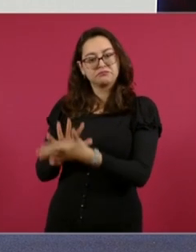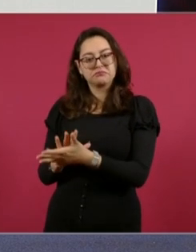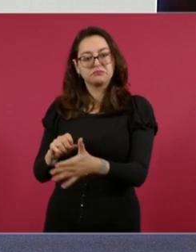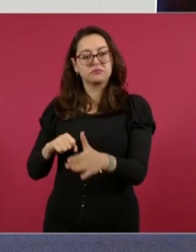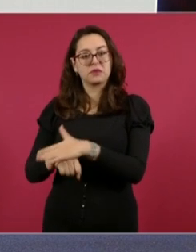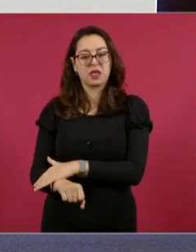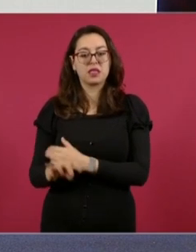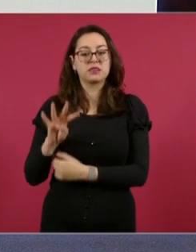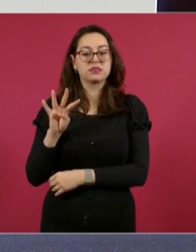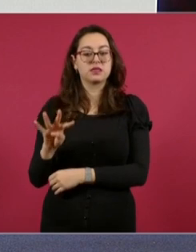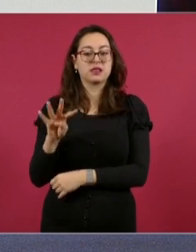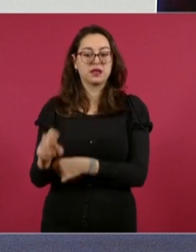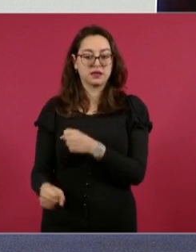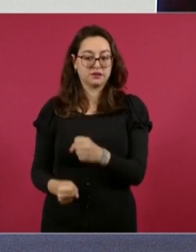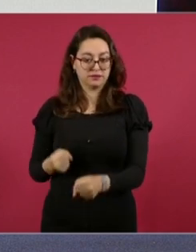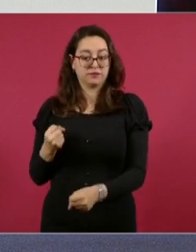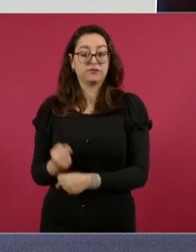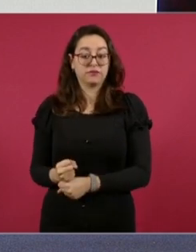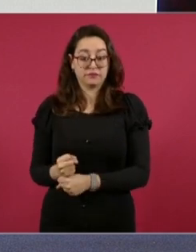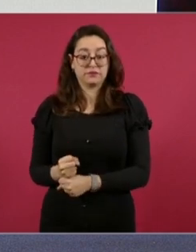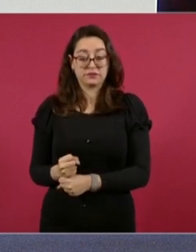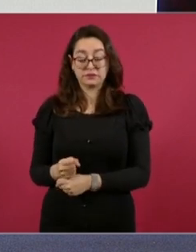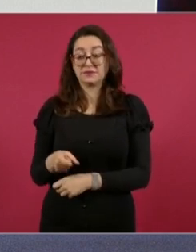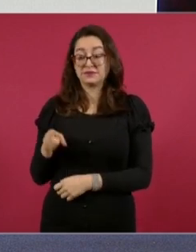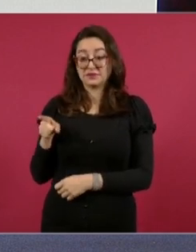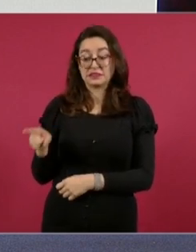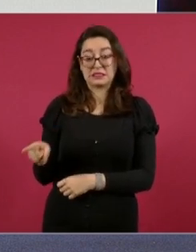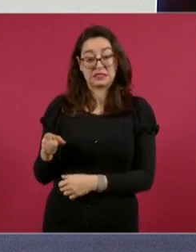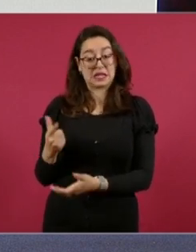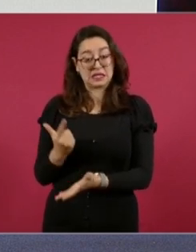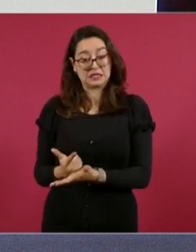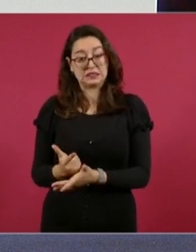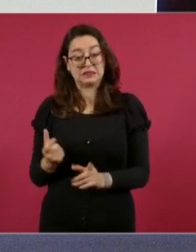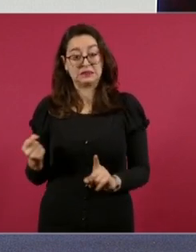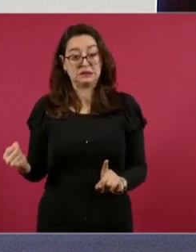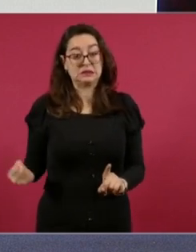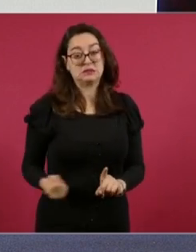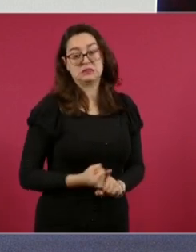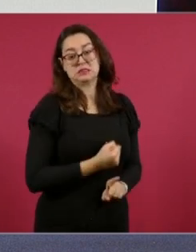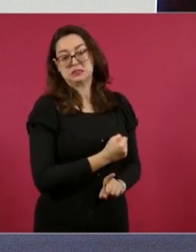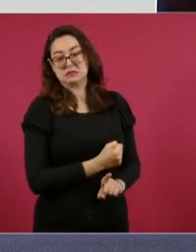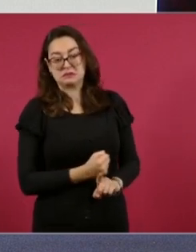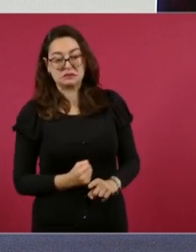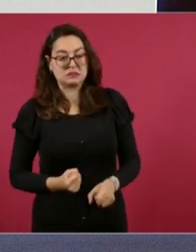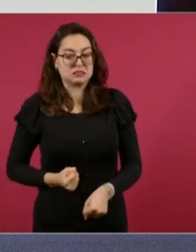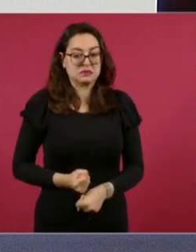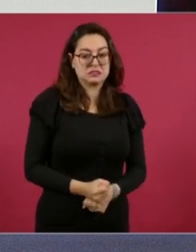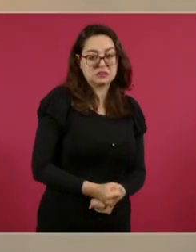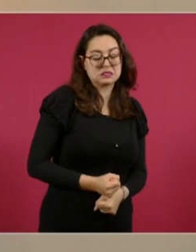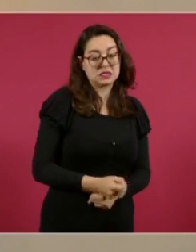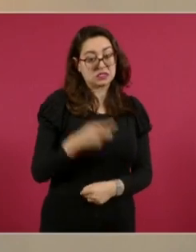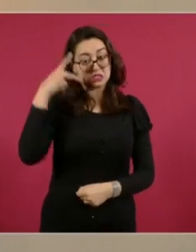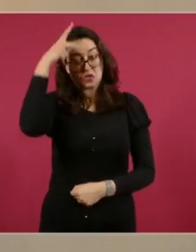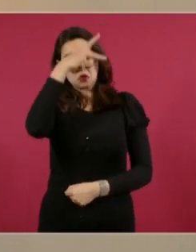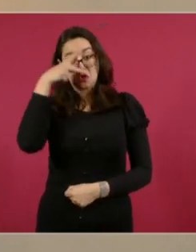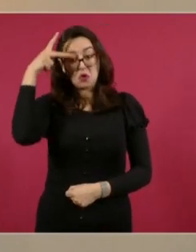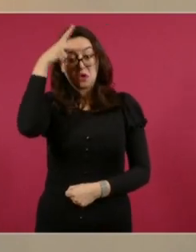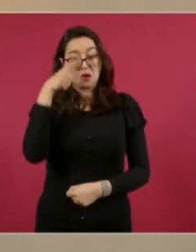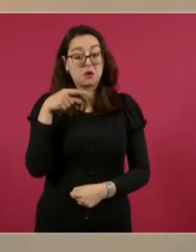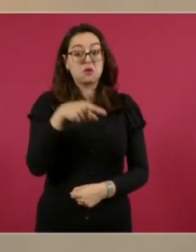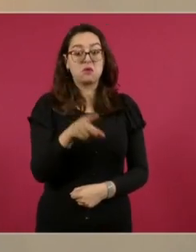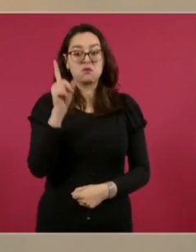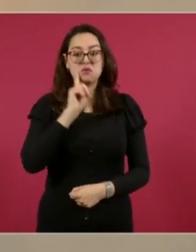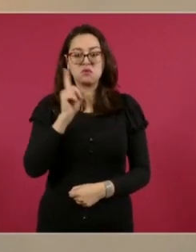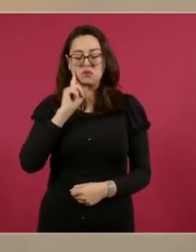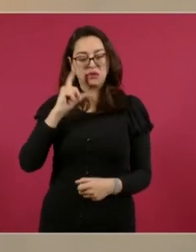el hoy sentenciado a un alto grado de violencia psicoemocional que la orilló a quitarse la vida en los separos de la Policía Municipal de